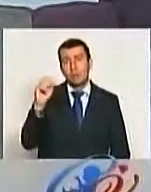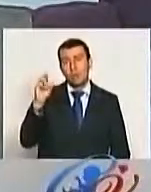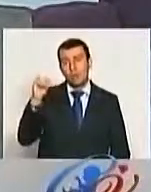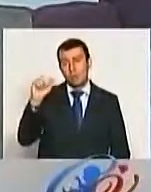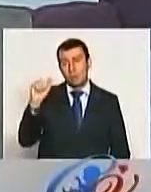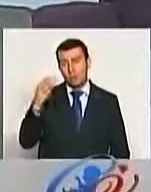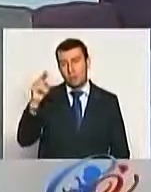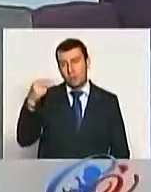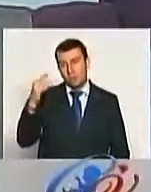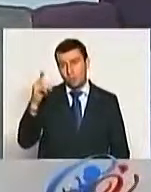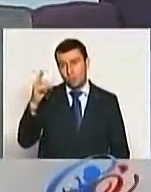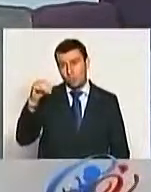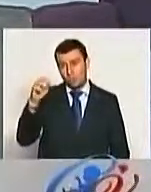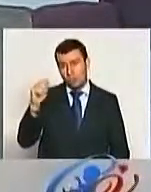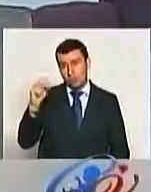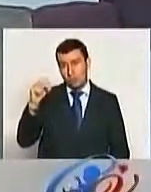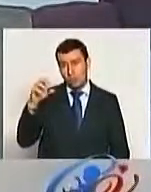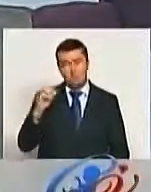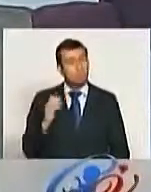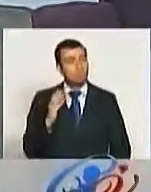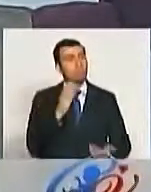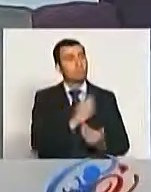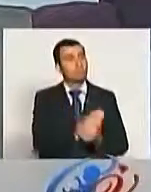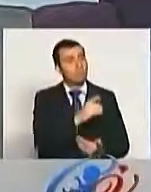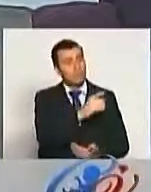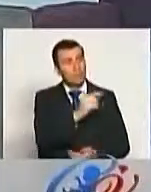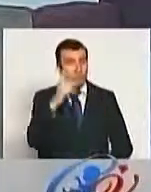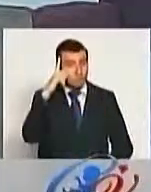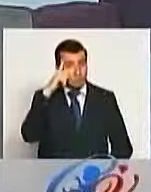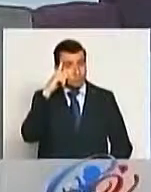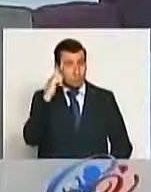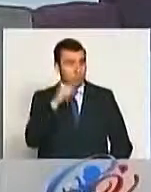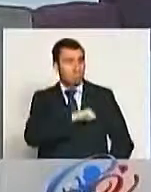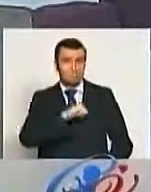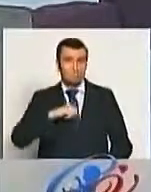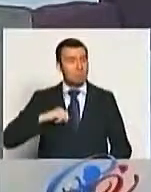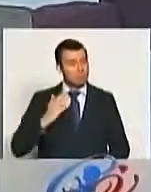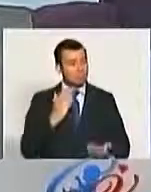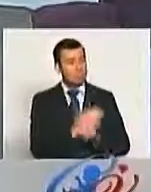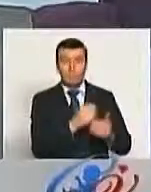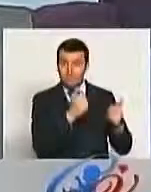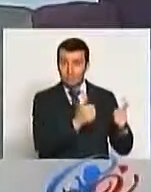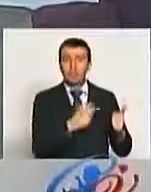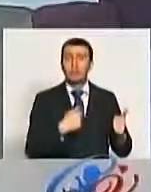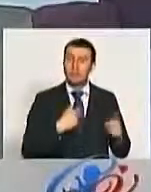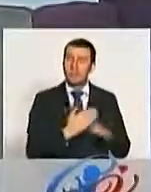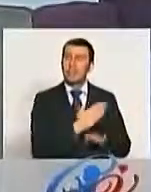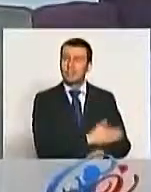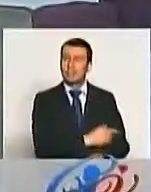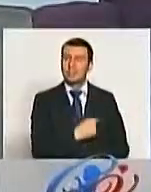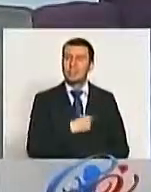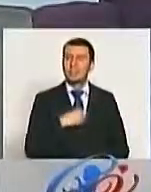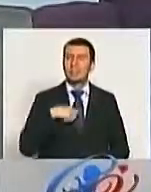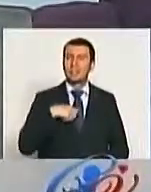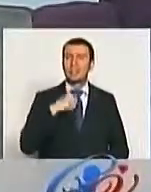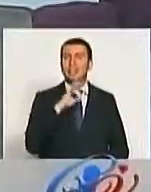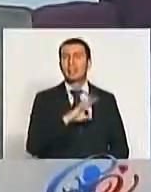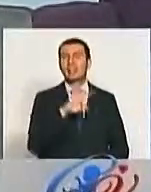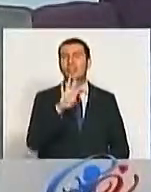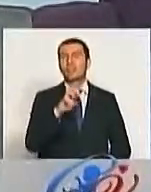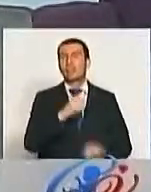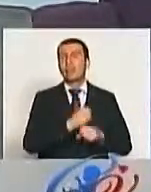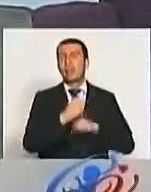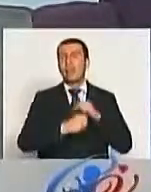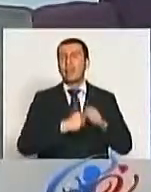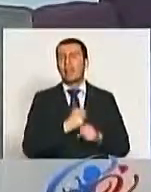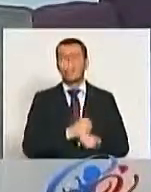ginecólogo particular, muy querido. Yo cuando eso tenía 39 años. Sí. Y resulta de que él me